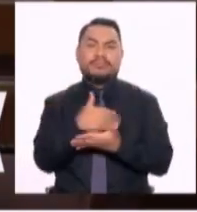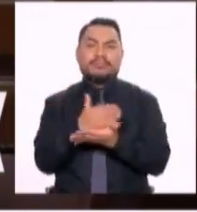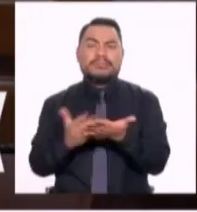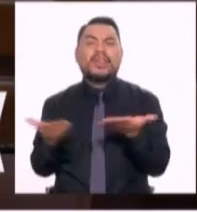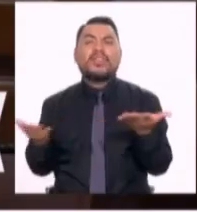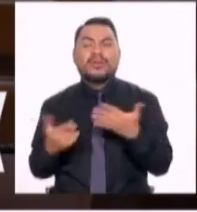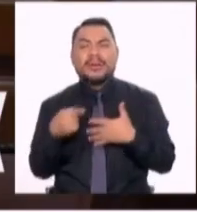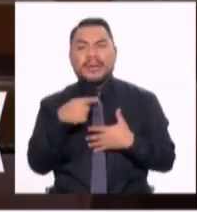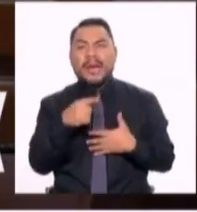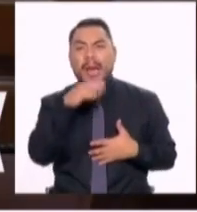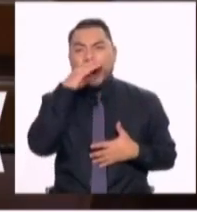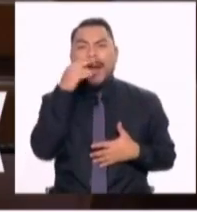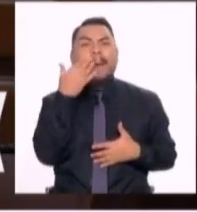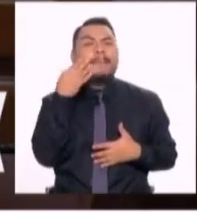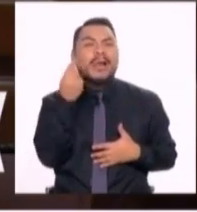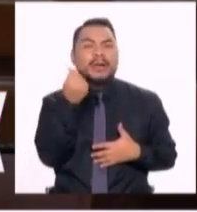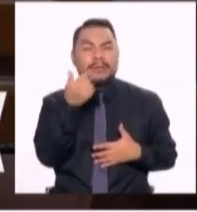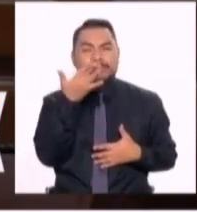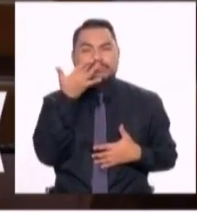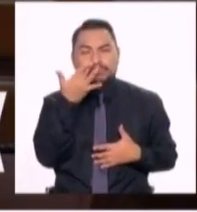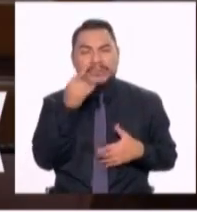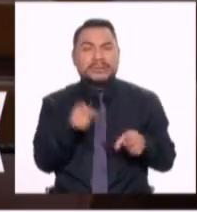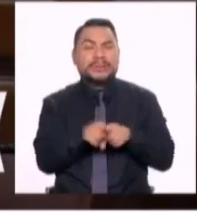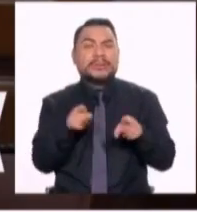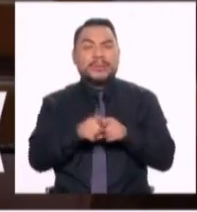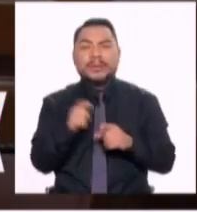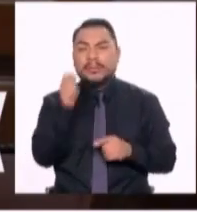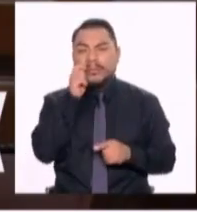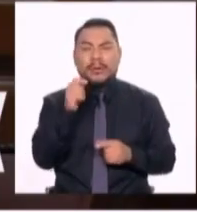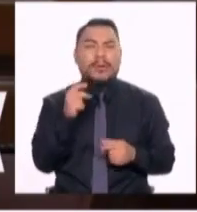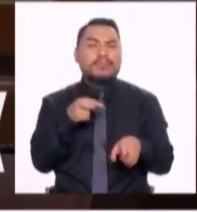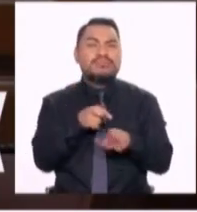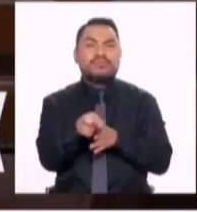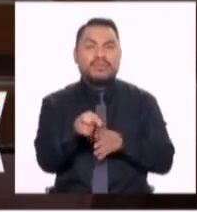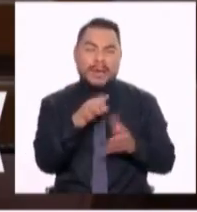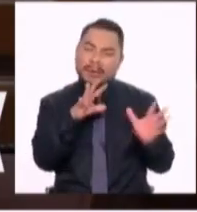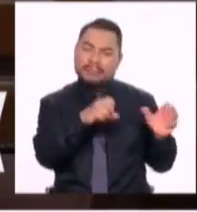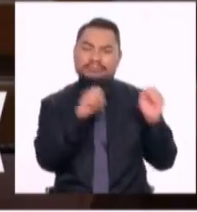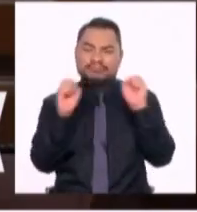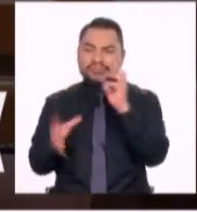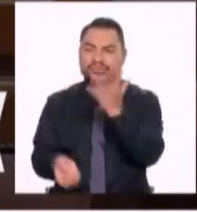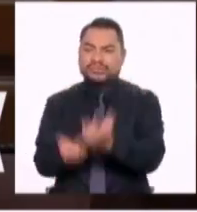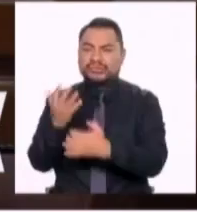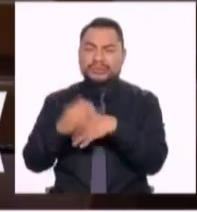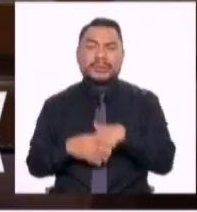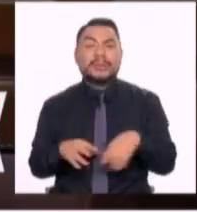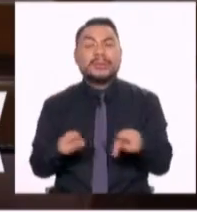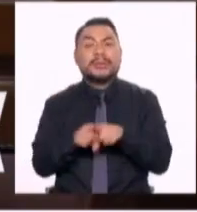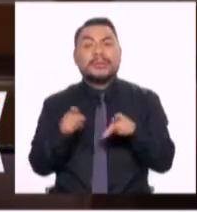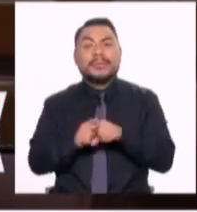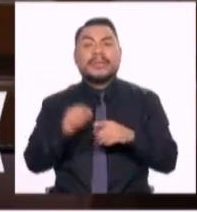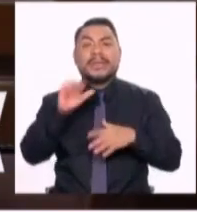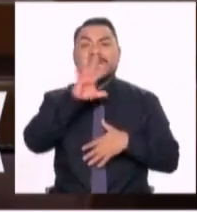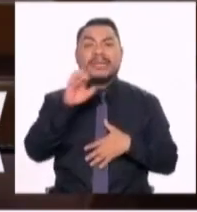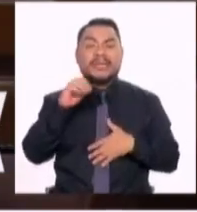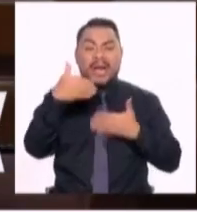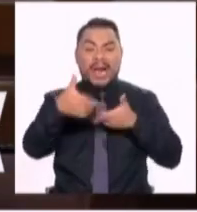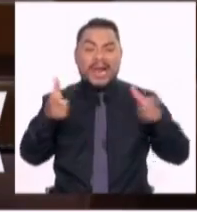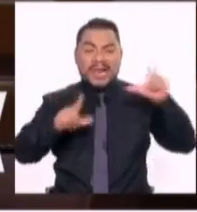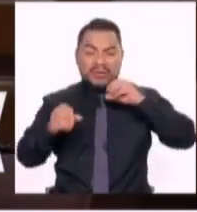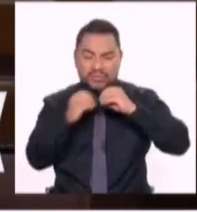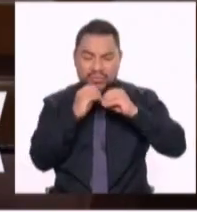palabras, ofrecimientos tras ofrecimientos y no nada realizado. No se ha realizado nada.